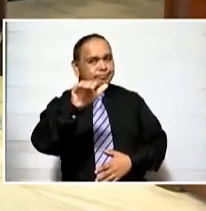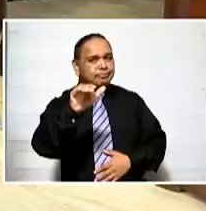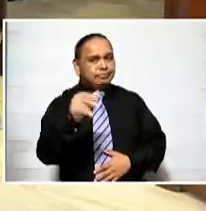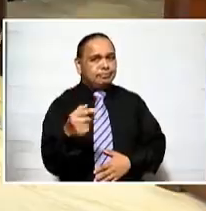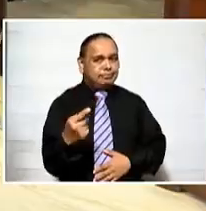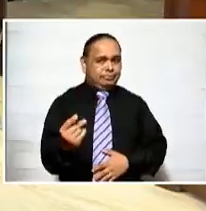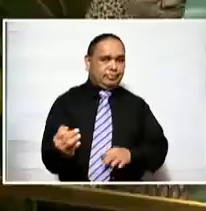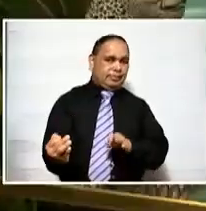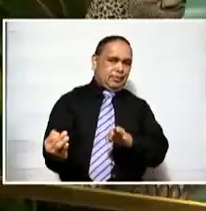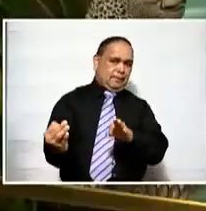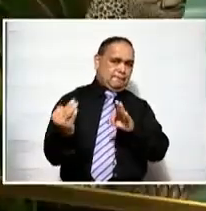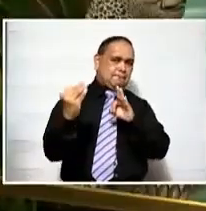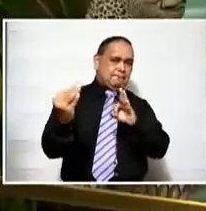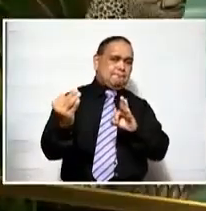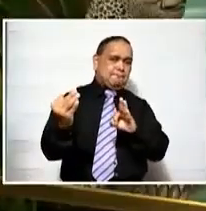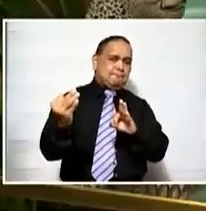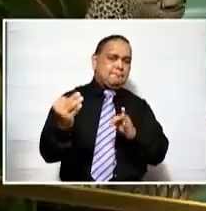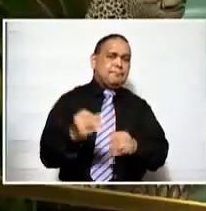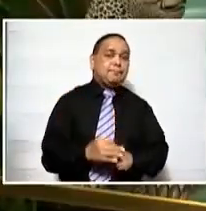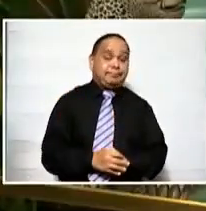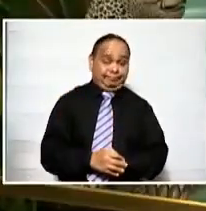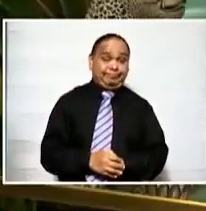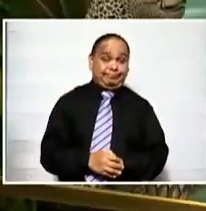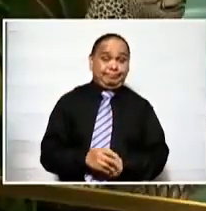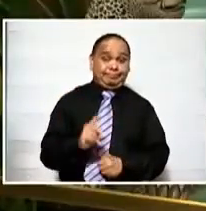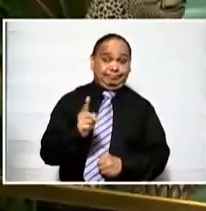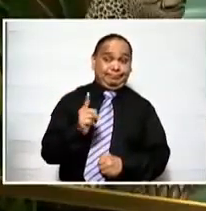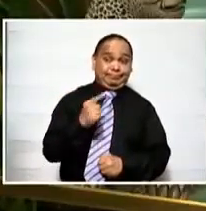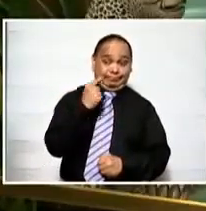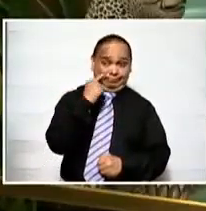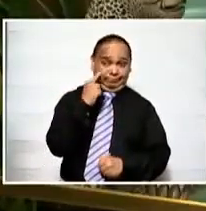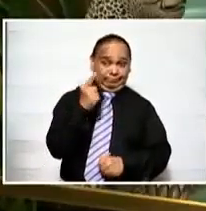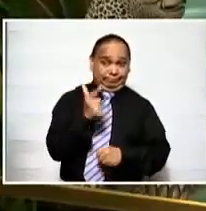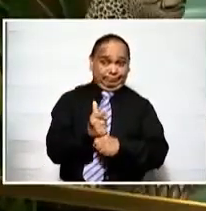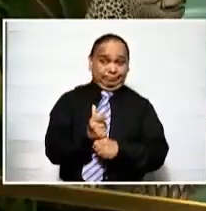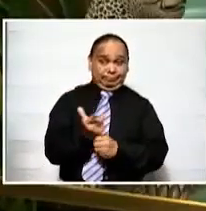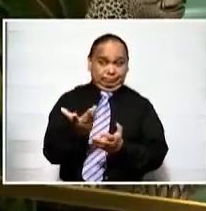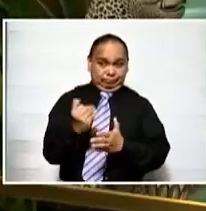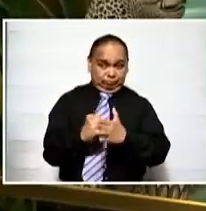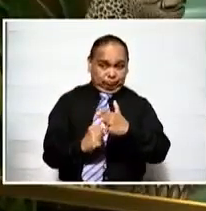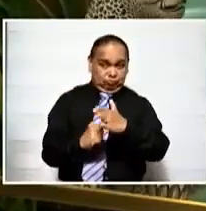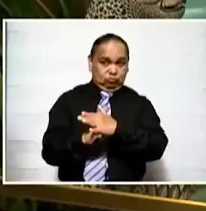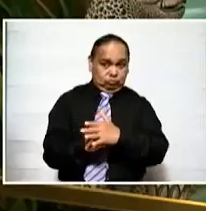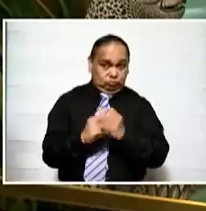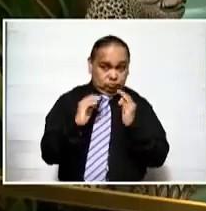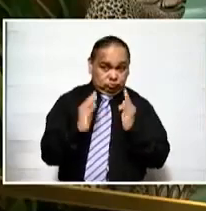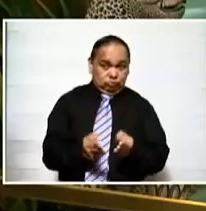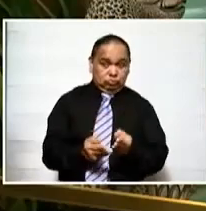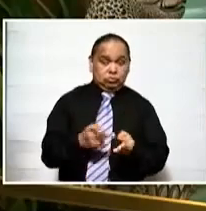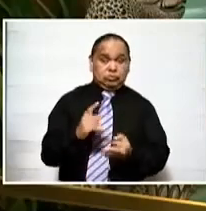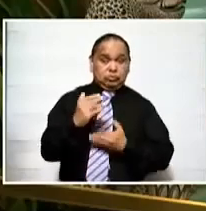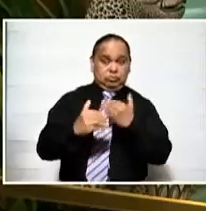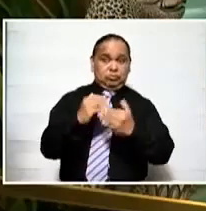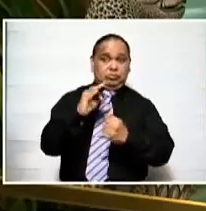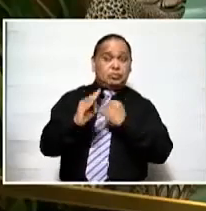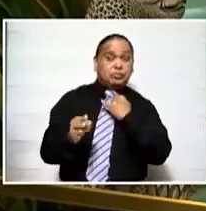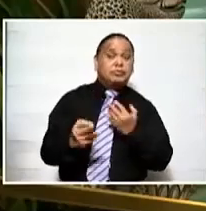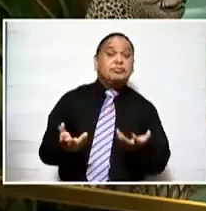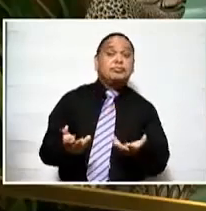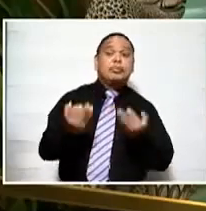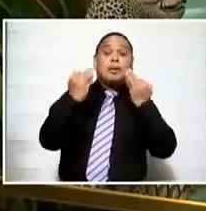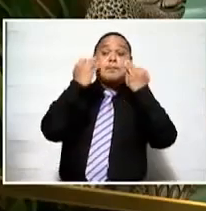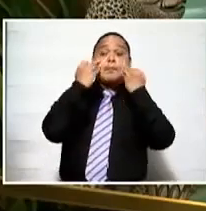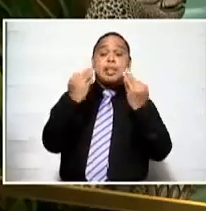esa defensa a ultranza de Lord Brother, decir si sí sustenta lo que se porque al final del día también está viendo